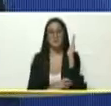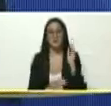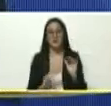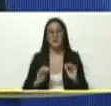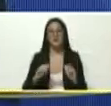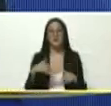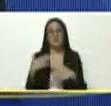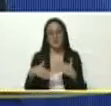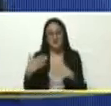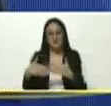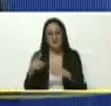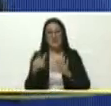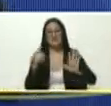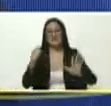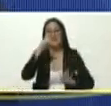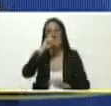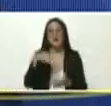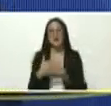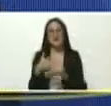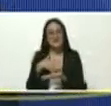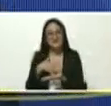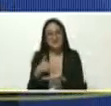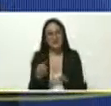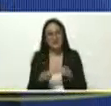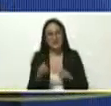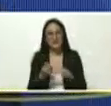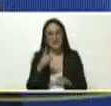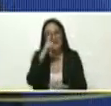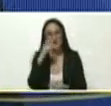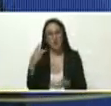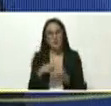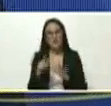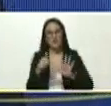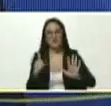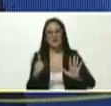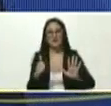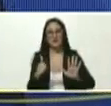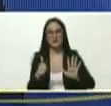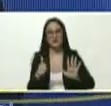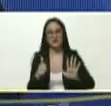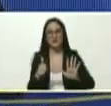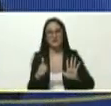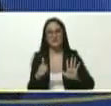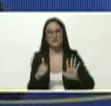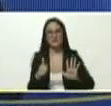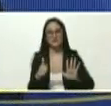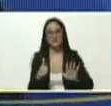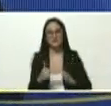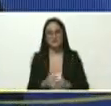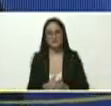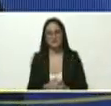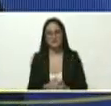cabalgamos estos 16 años hasta la crisis financiera del 2016, que también